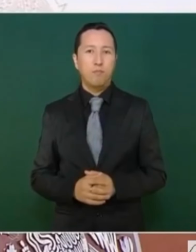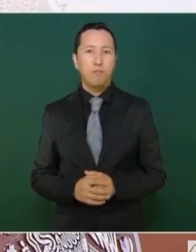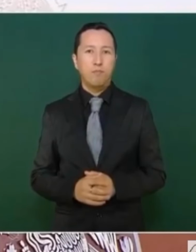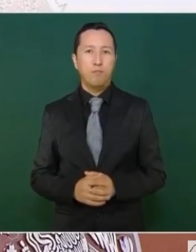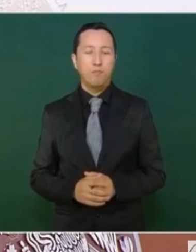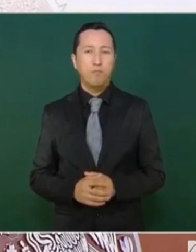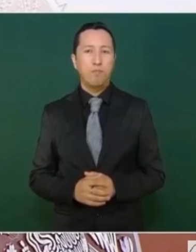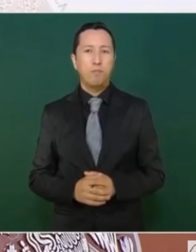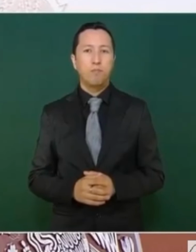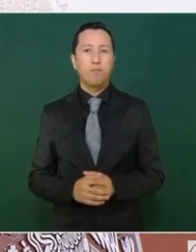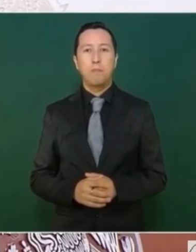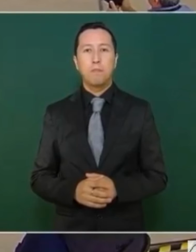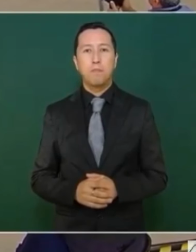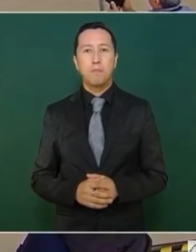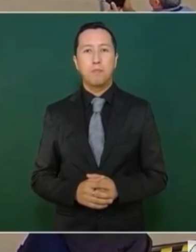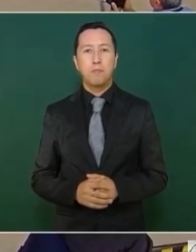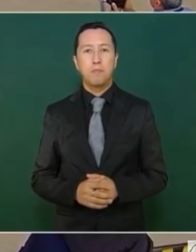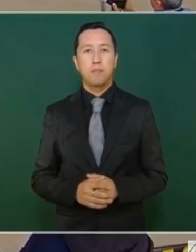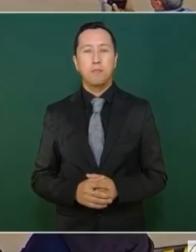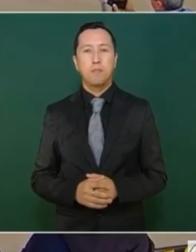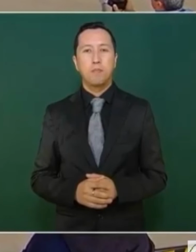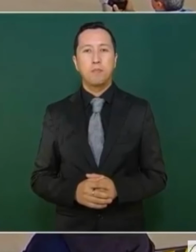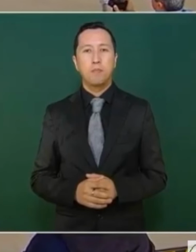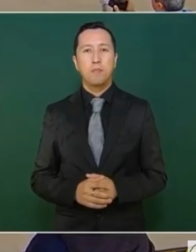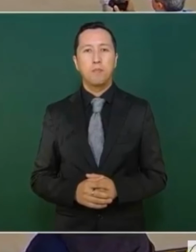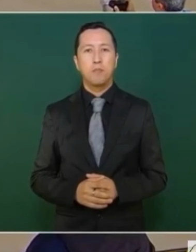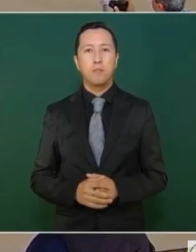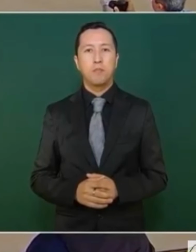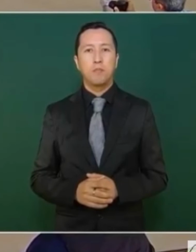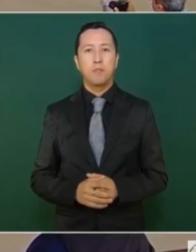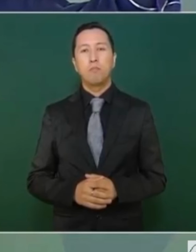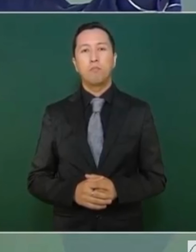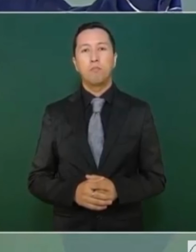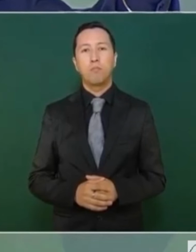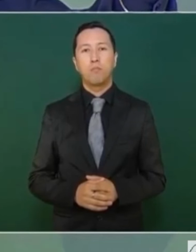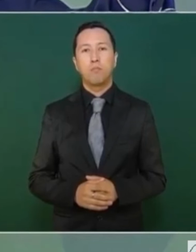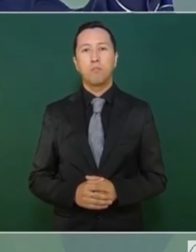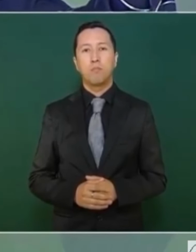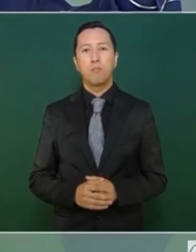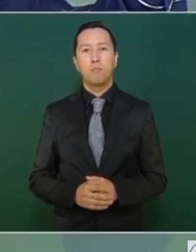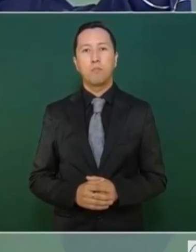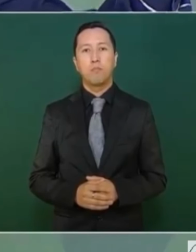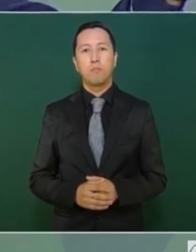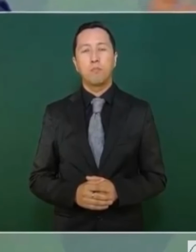Ayer mismo llega el presidente de